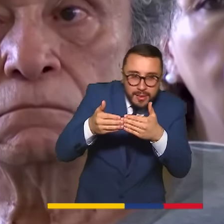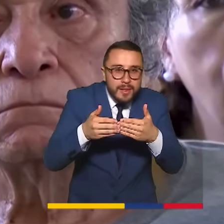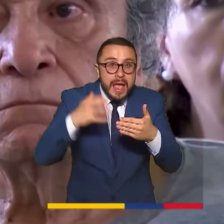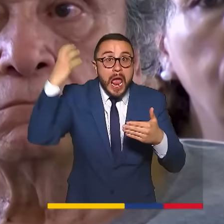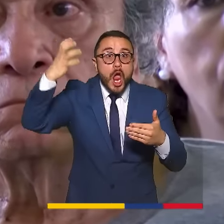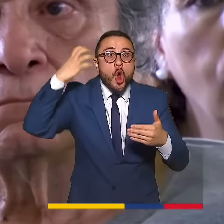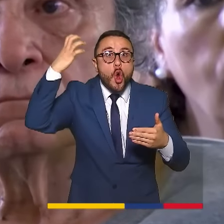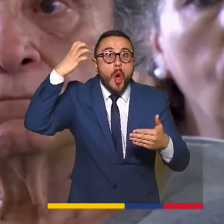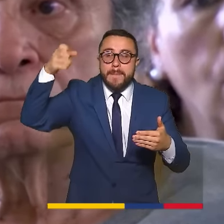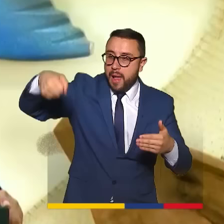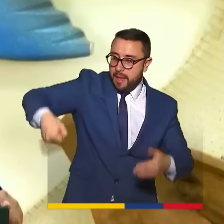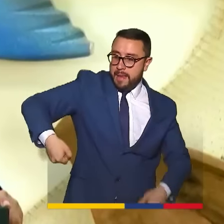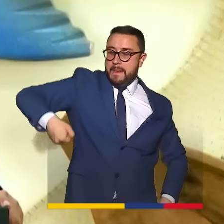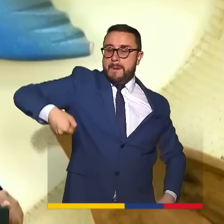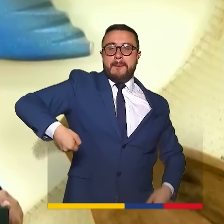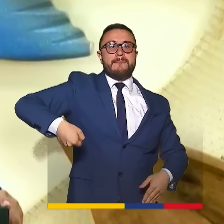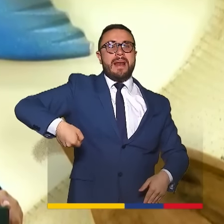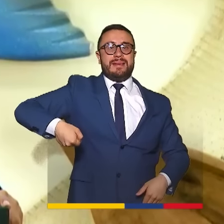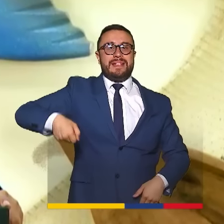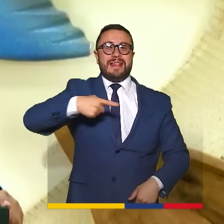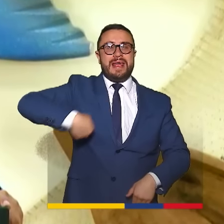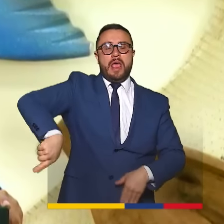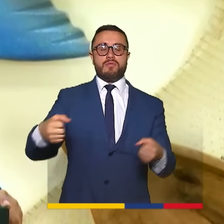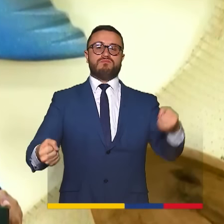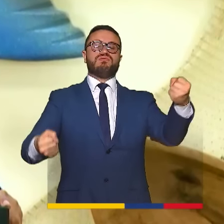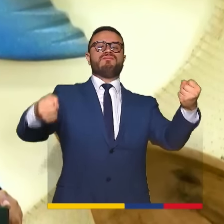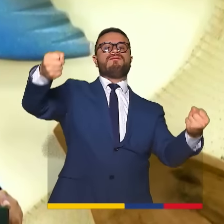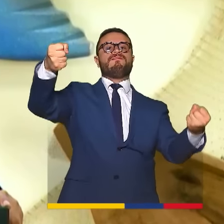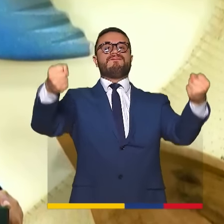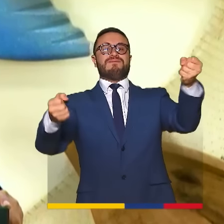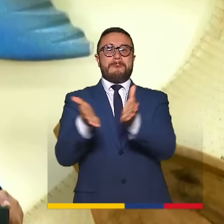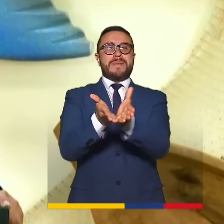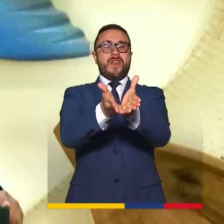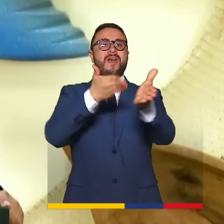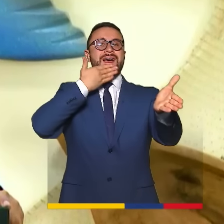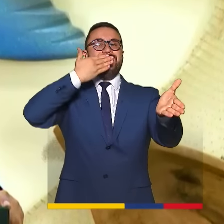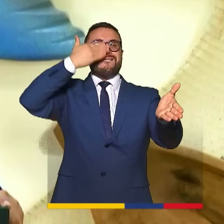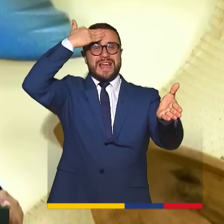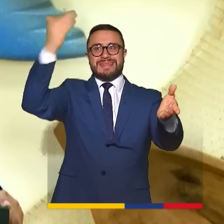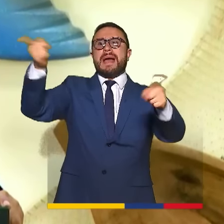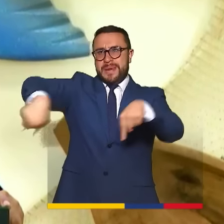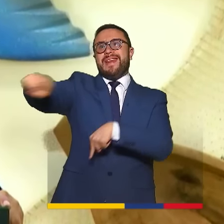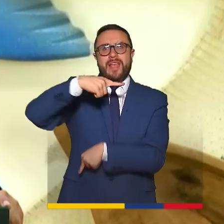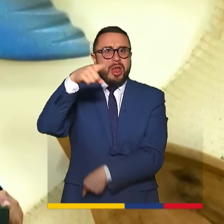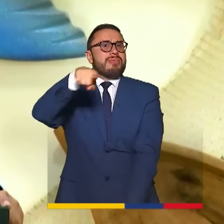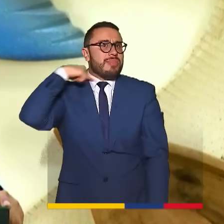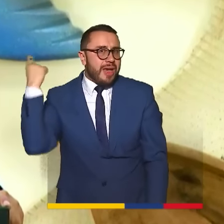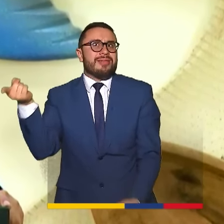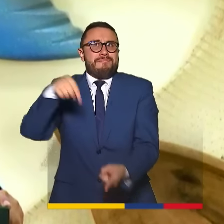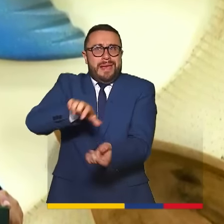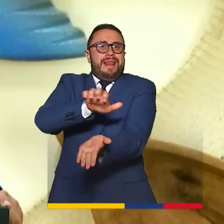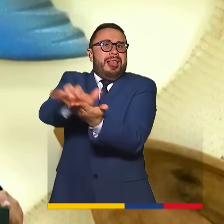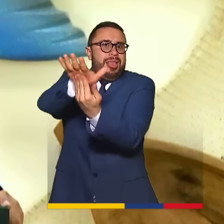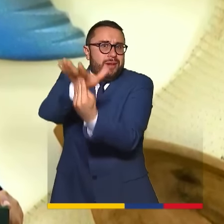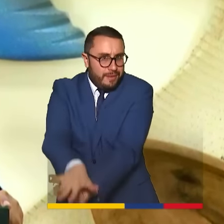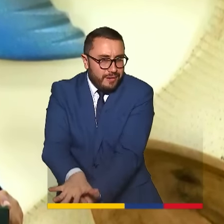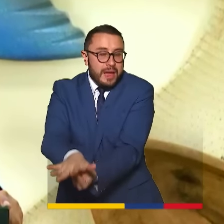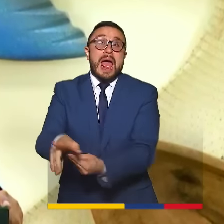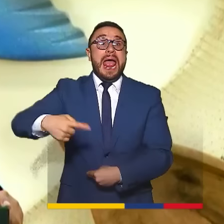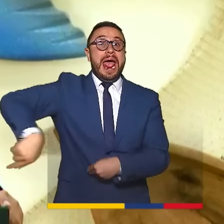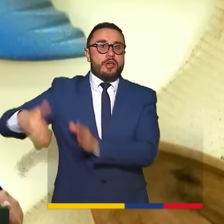las maletines de los marineros árabes, también derrotados, también excluidos,